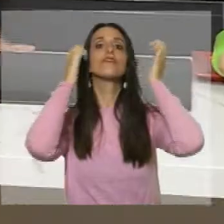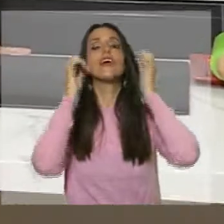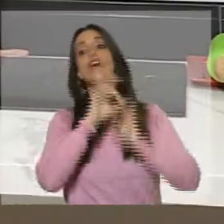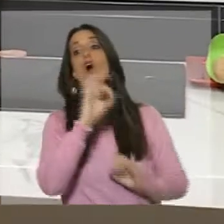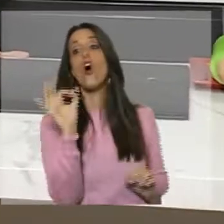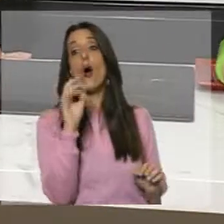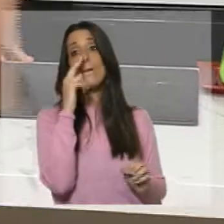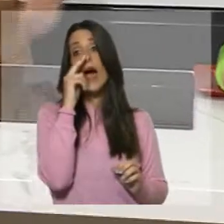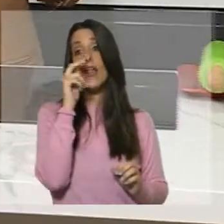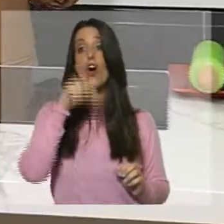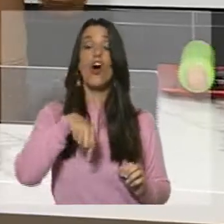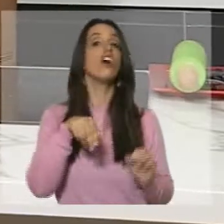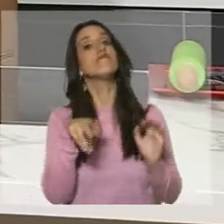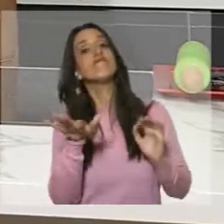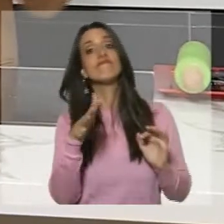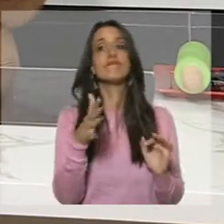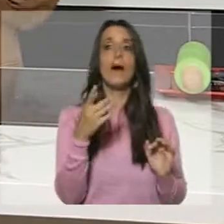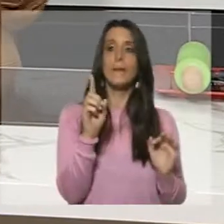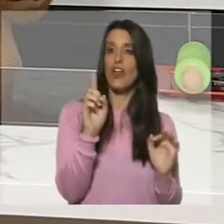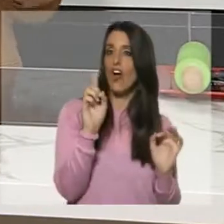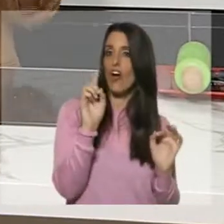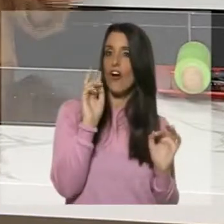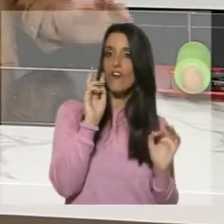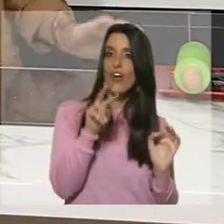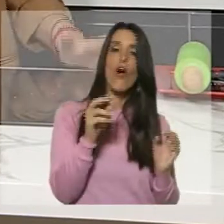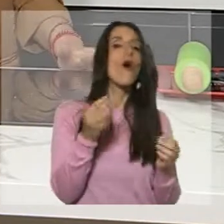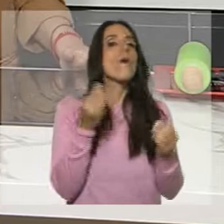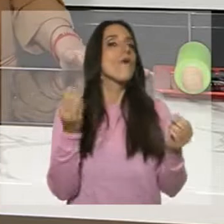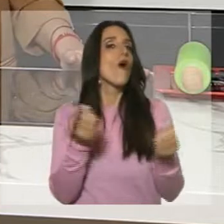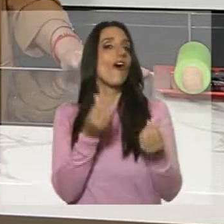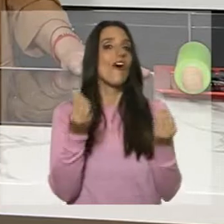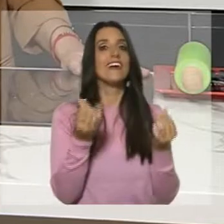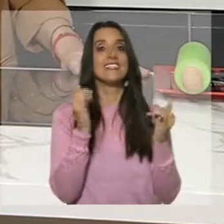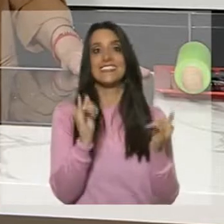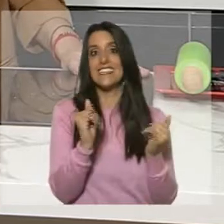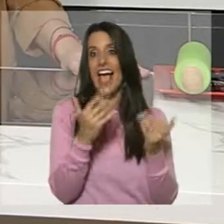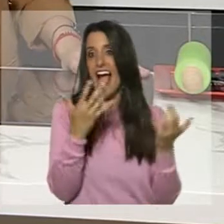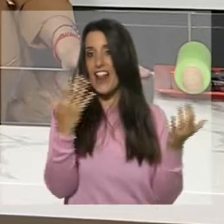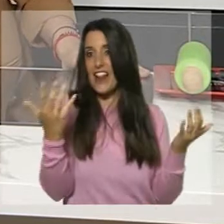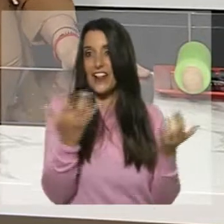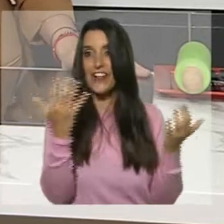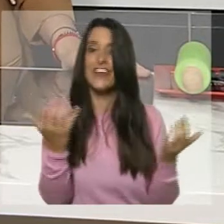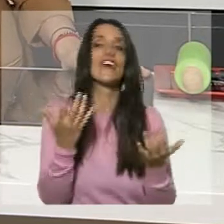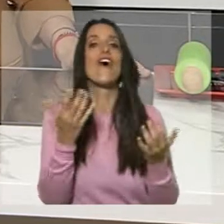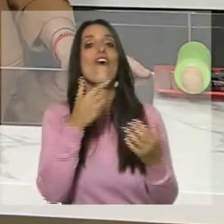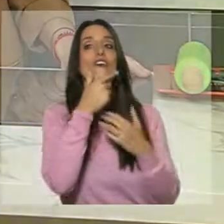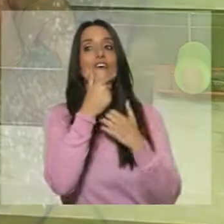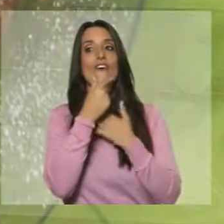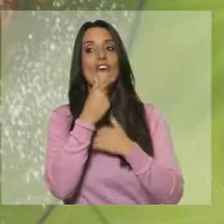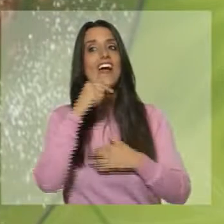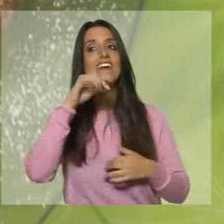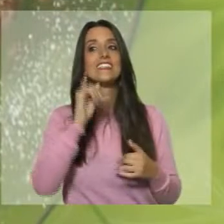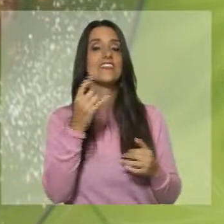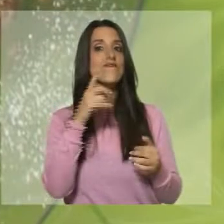panadería. Panadería. Hoy, ¿no? Bueno, igual. Pero igual le veo como. Tiene ese touch de pastelería, touch de Paula, claro, porque se lo tenemos que dar porque es jueves. Usted. Por supuesto,